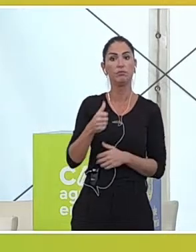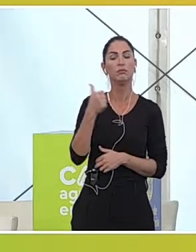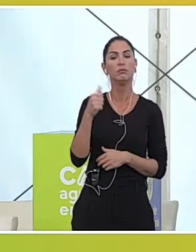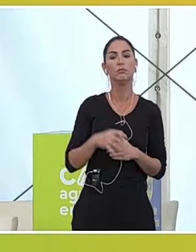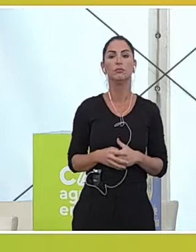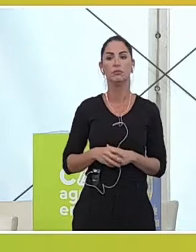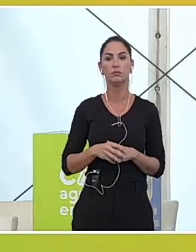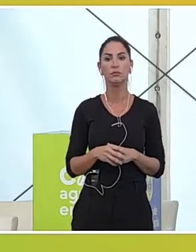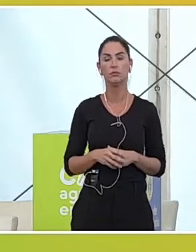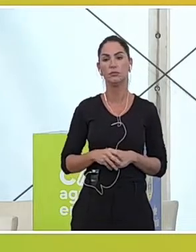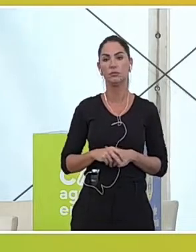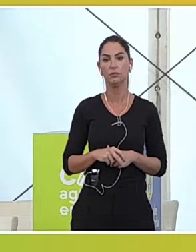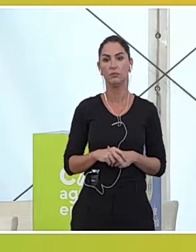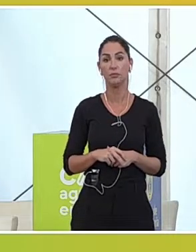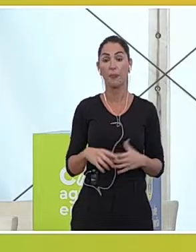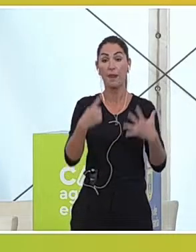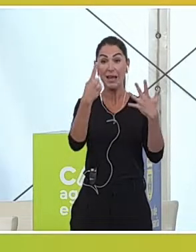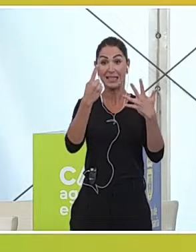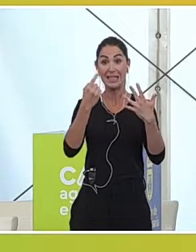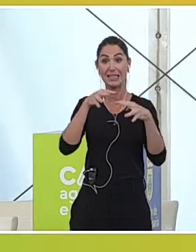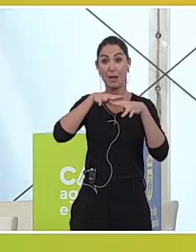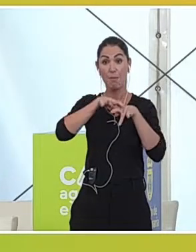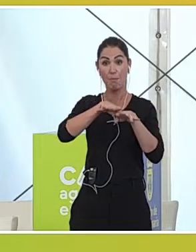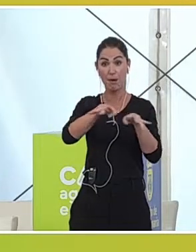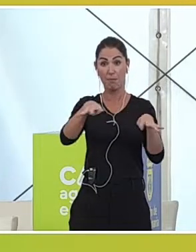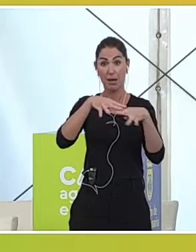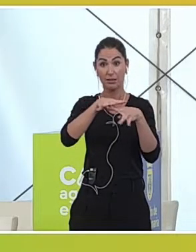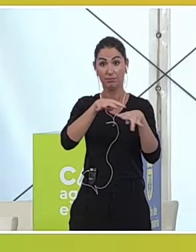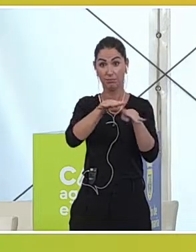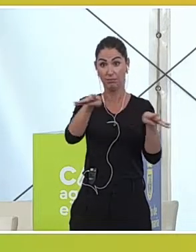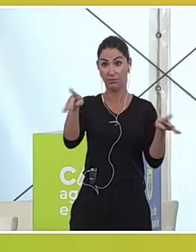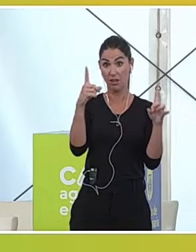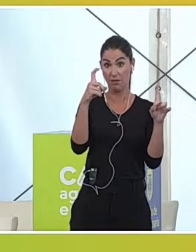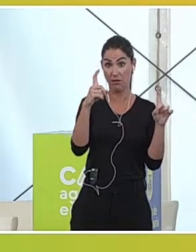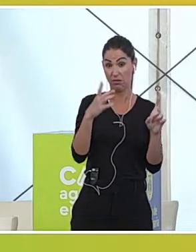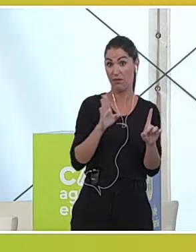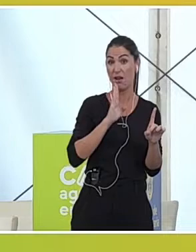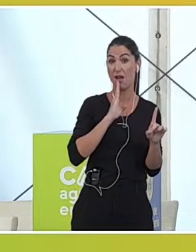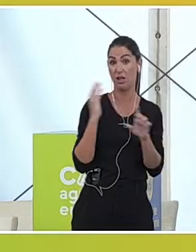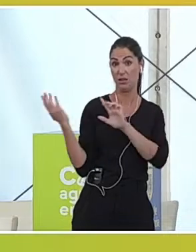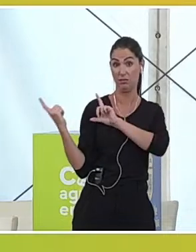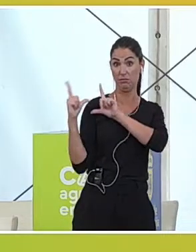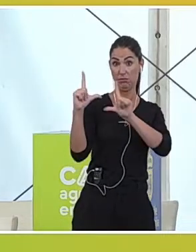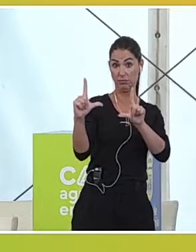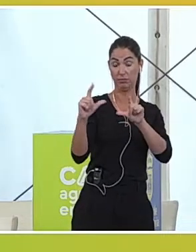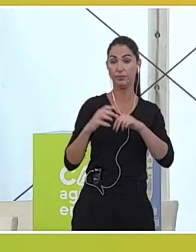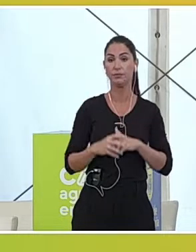introdujeron las 6 membranas que se han visto en una fotografía previa